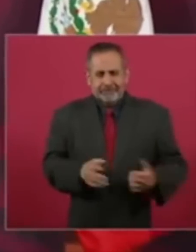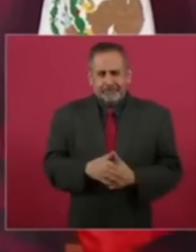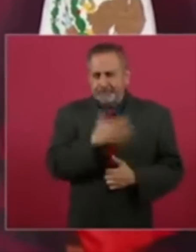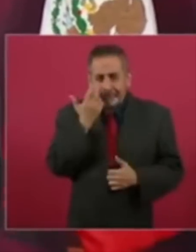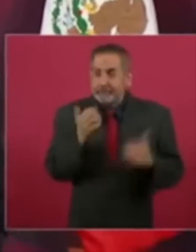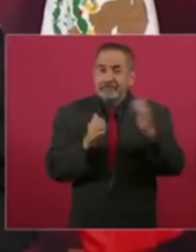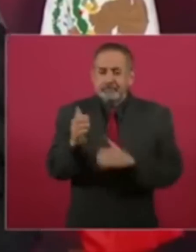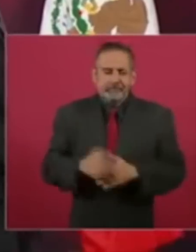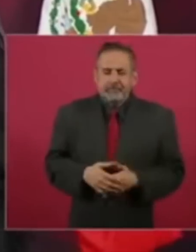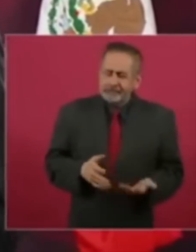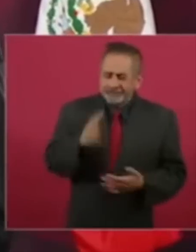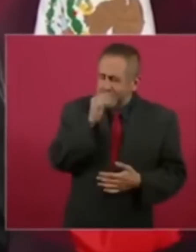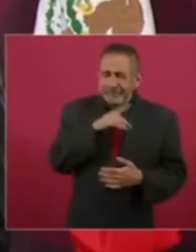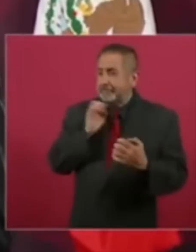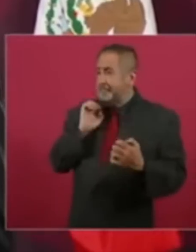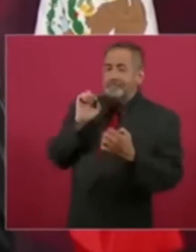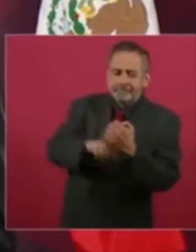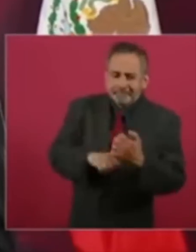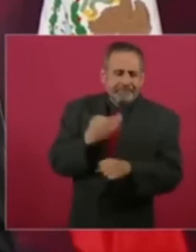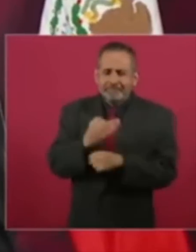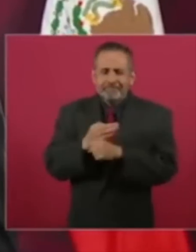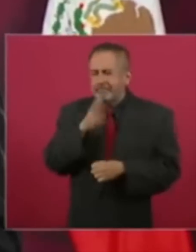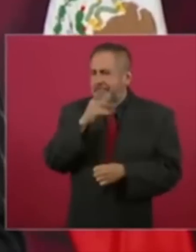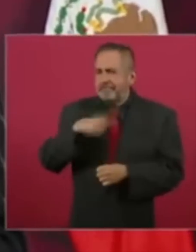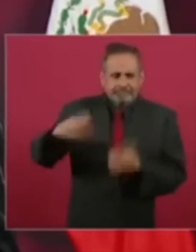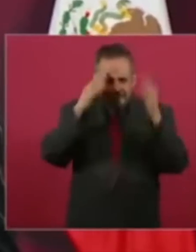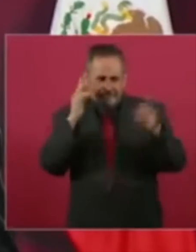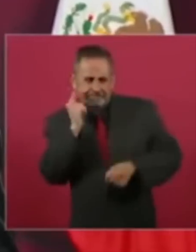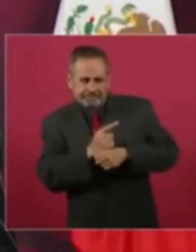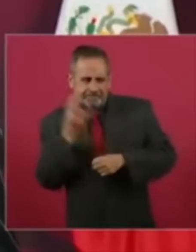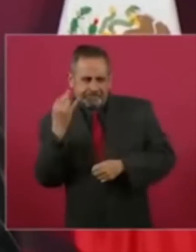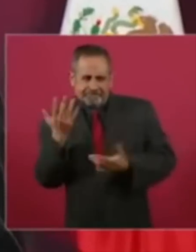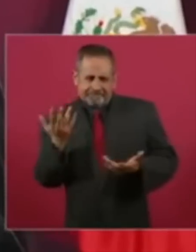O sea, es que no se puede ya a estas alturas